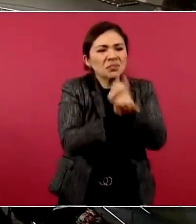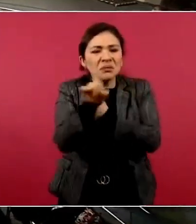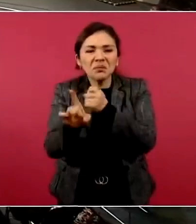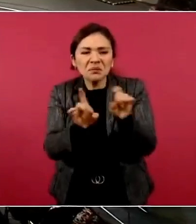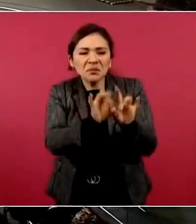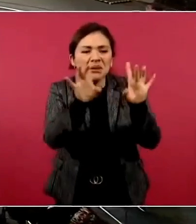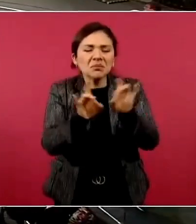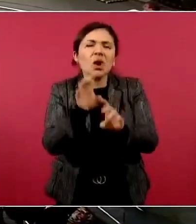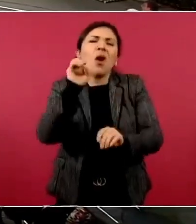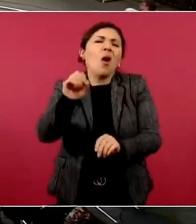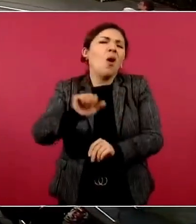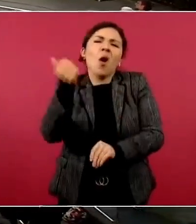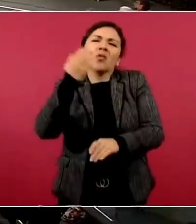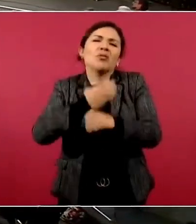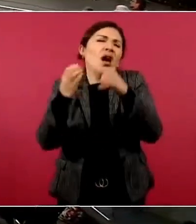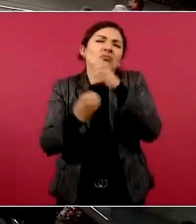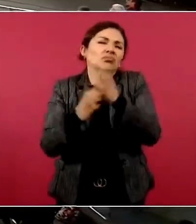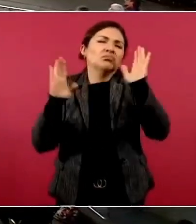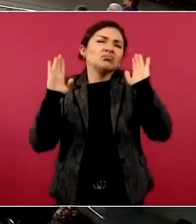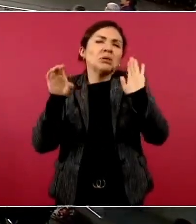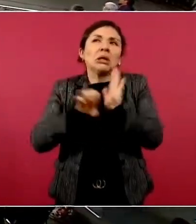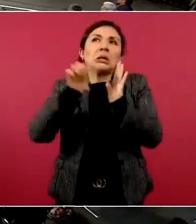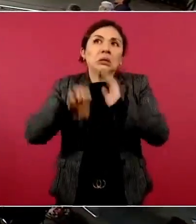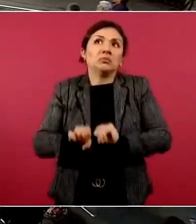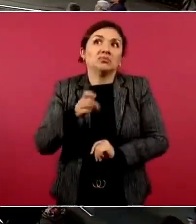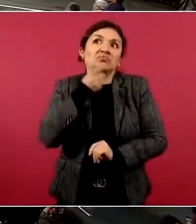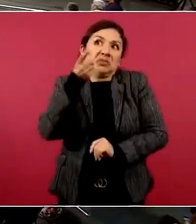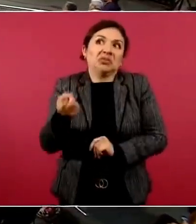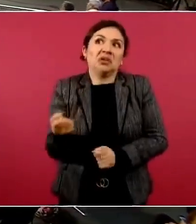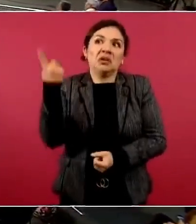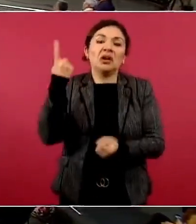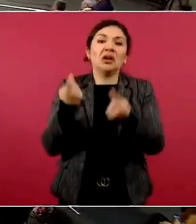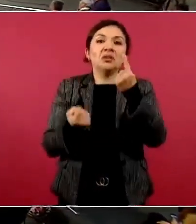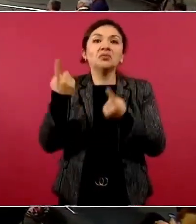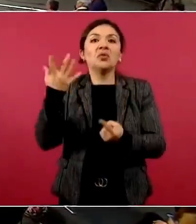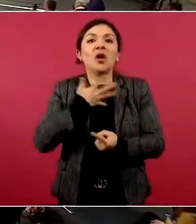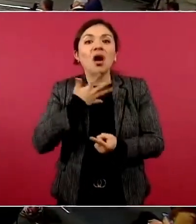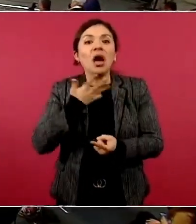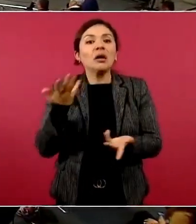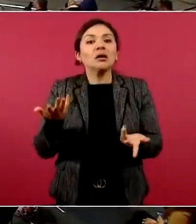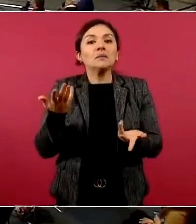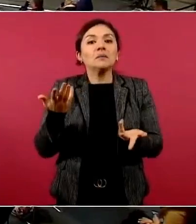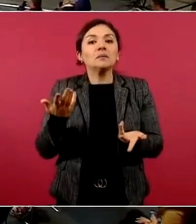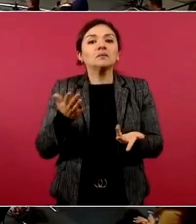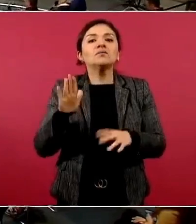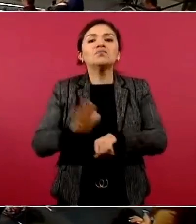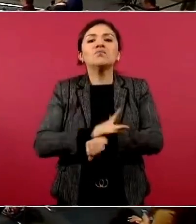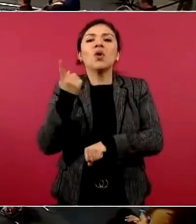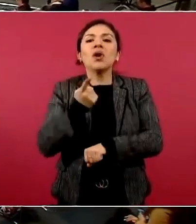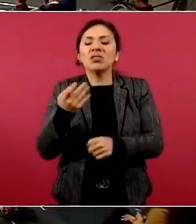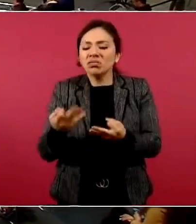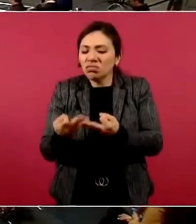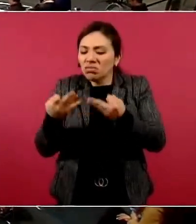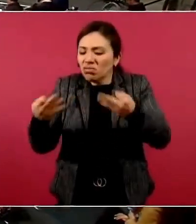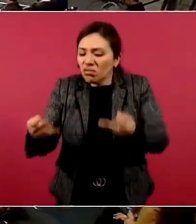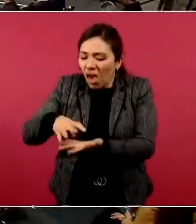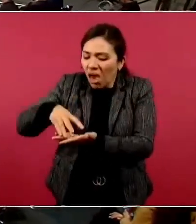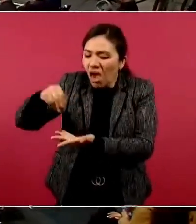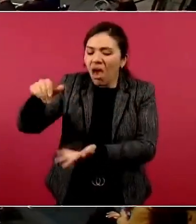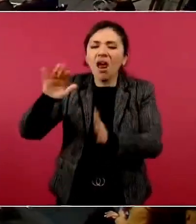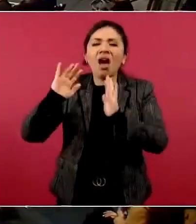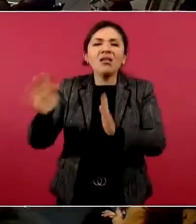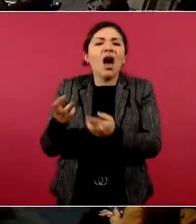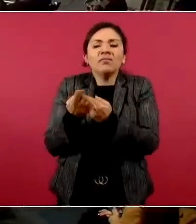o por otros factores, se habla incluso hasta por agotamiento del suelo, en el caso de la